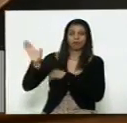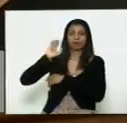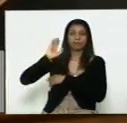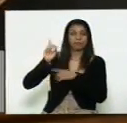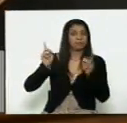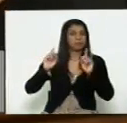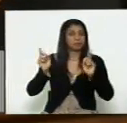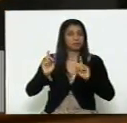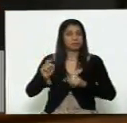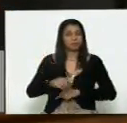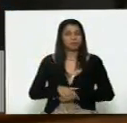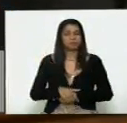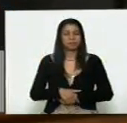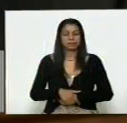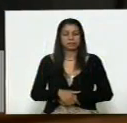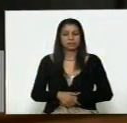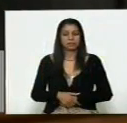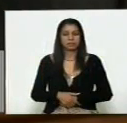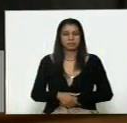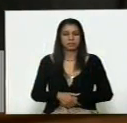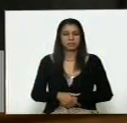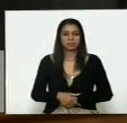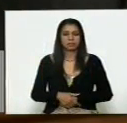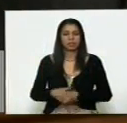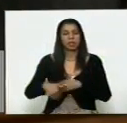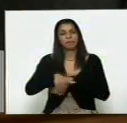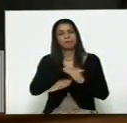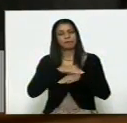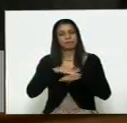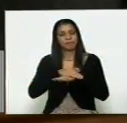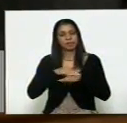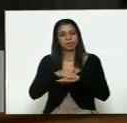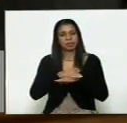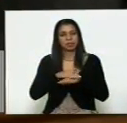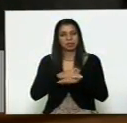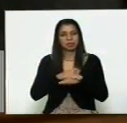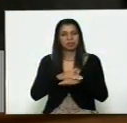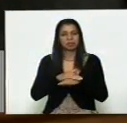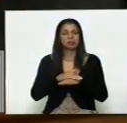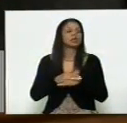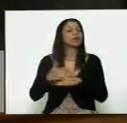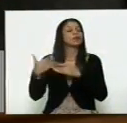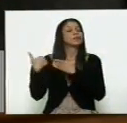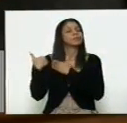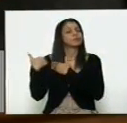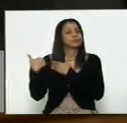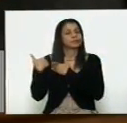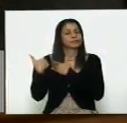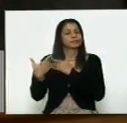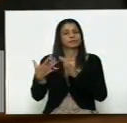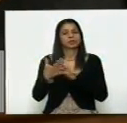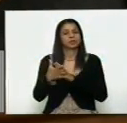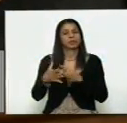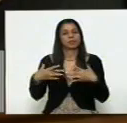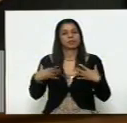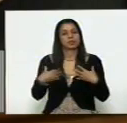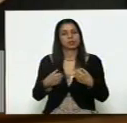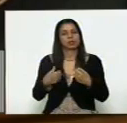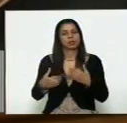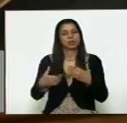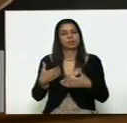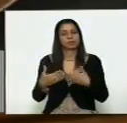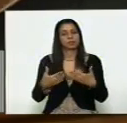actividades educativas. El Ministerio del Poder Popular, con competencia en materia del proceso social